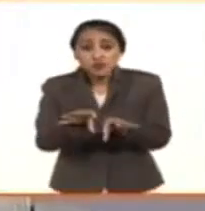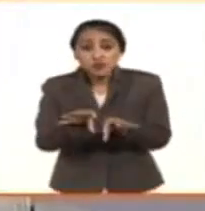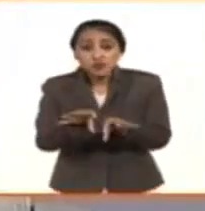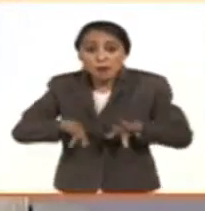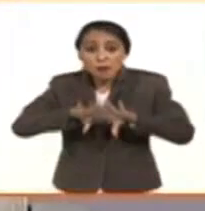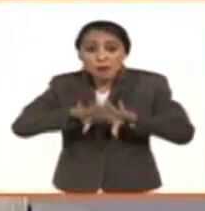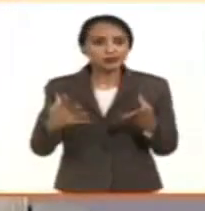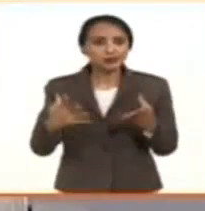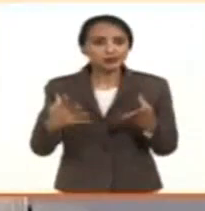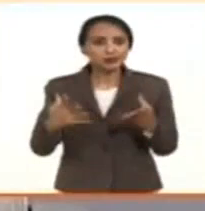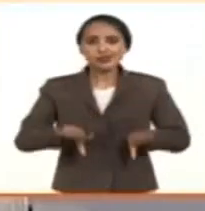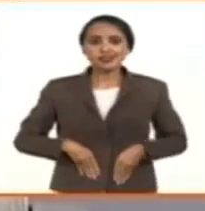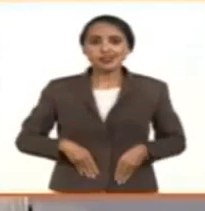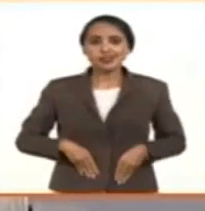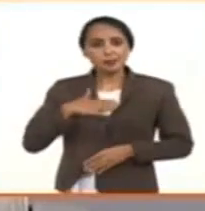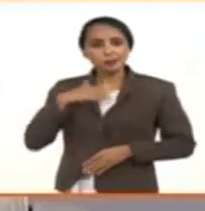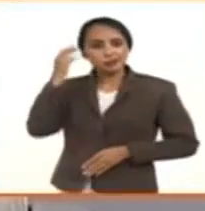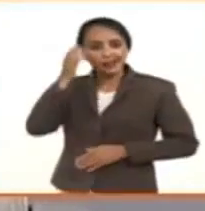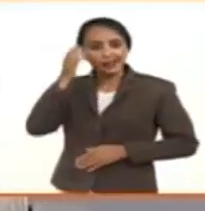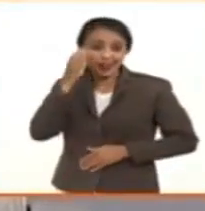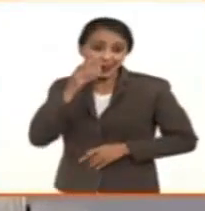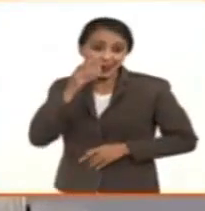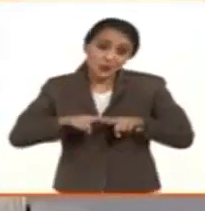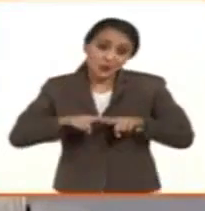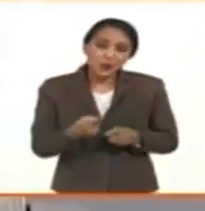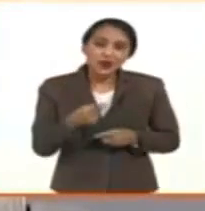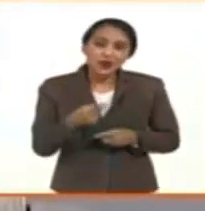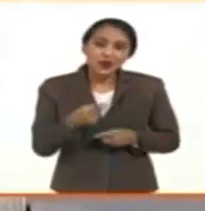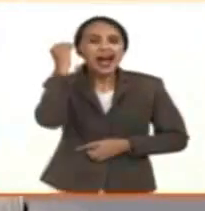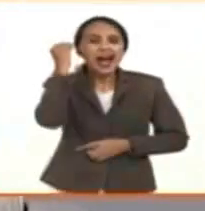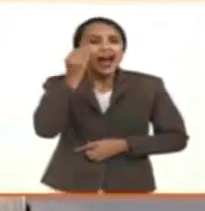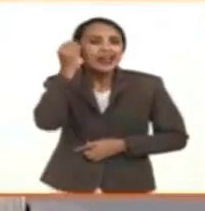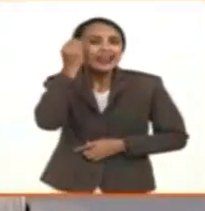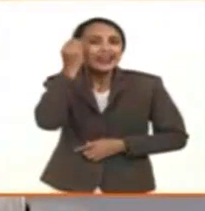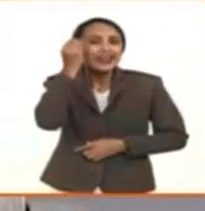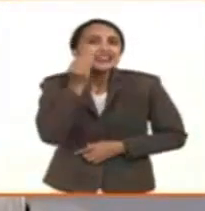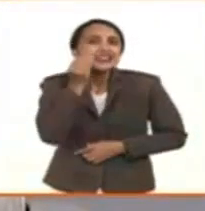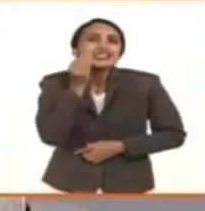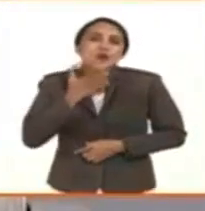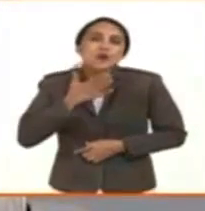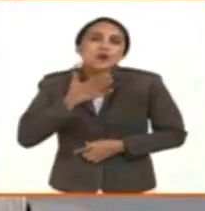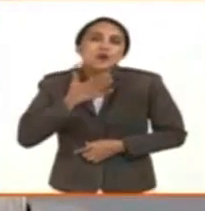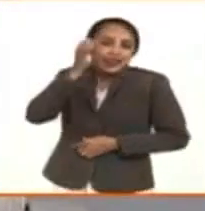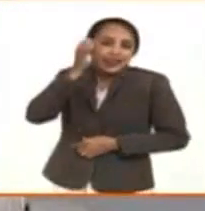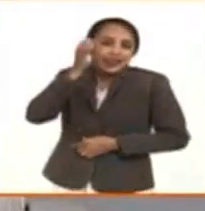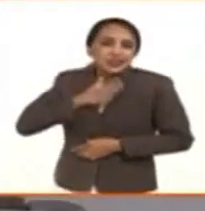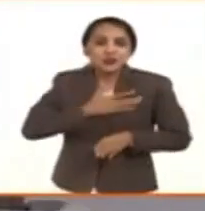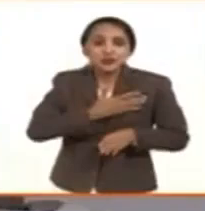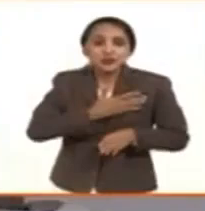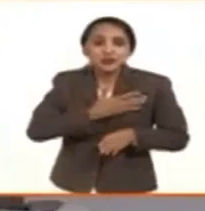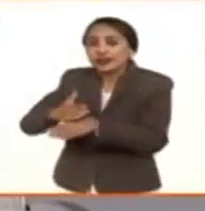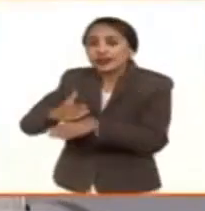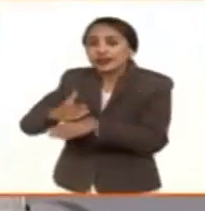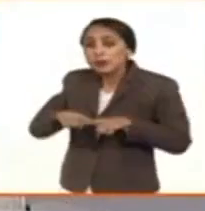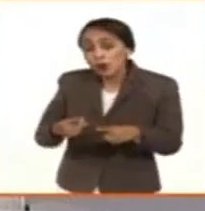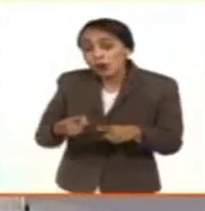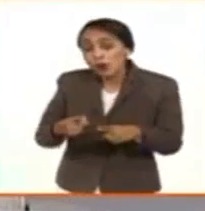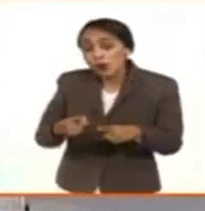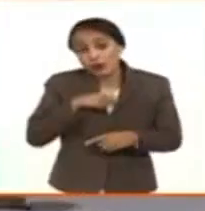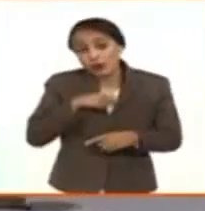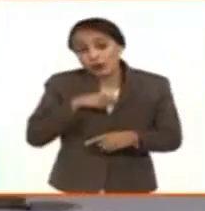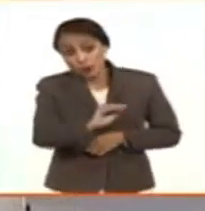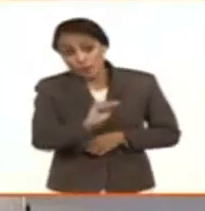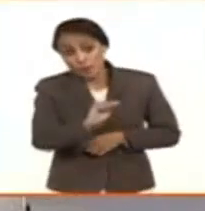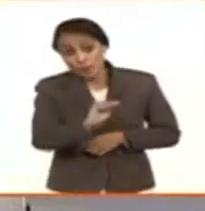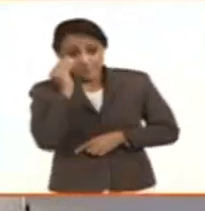presentar una un análisis ni siquiera una opinión un análisis distinto a partir de causas que consideras tú a partir de tus